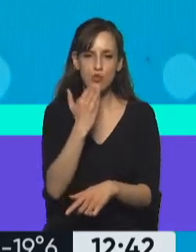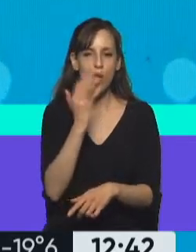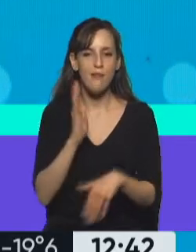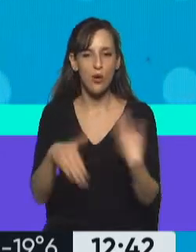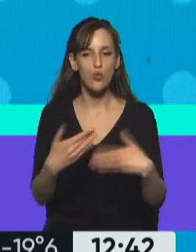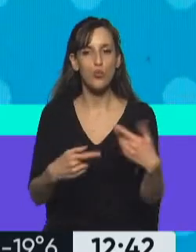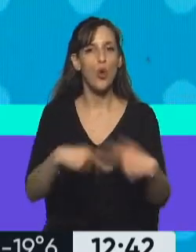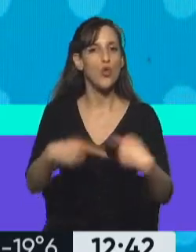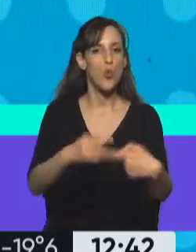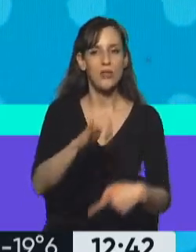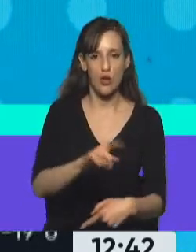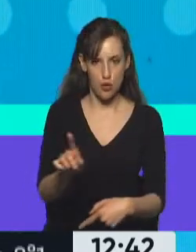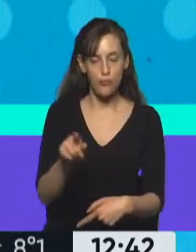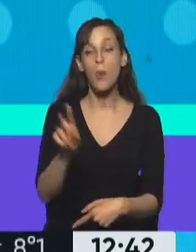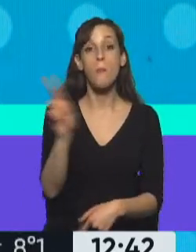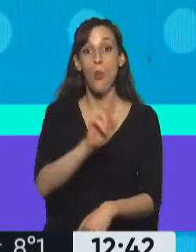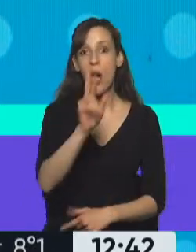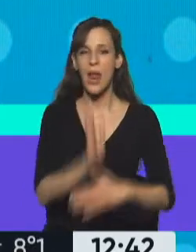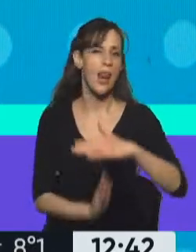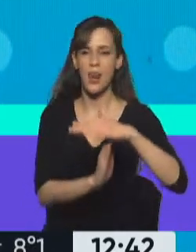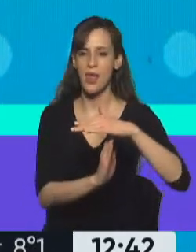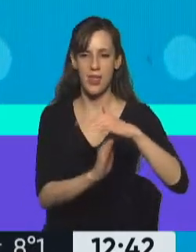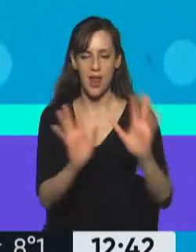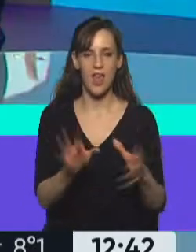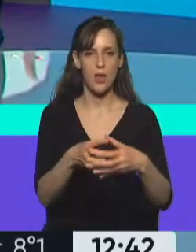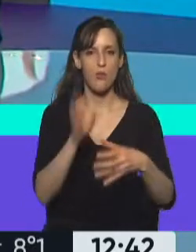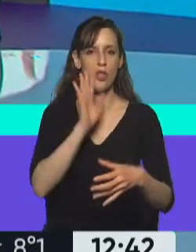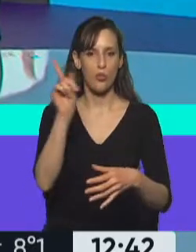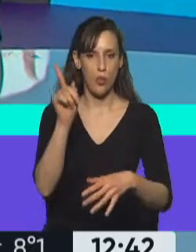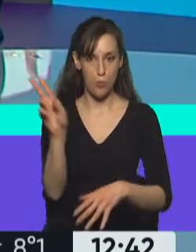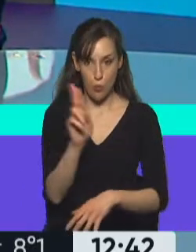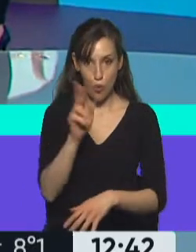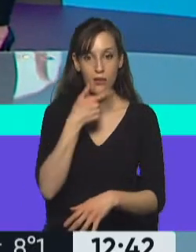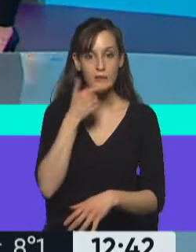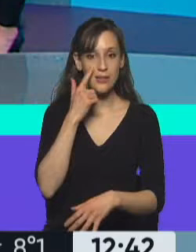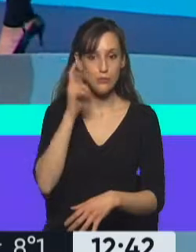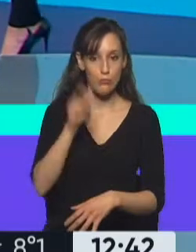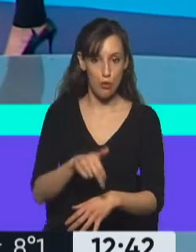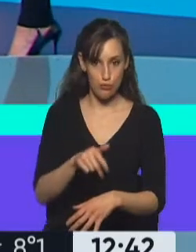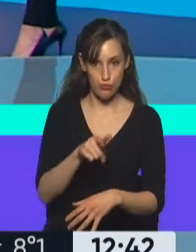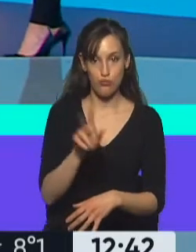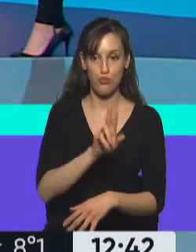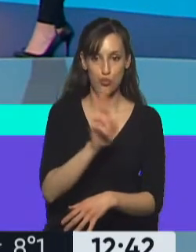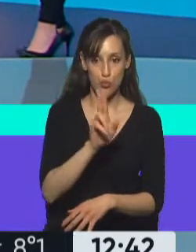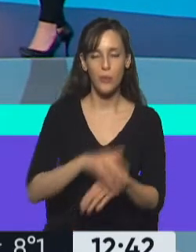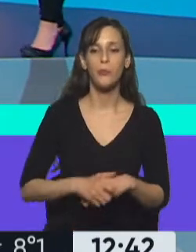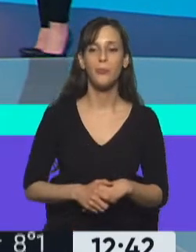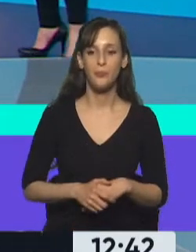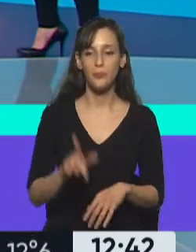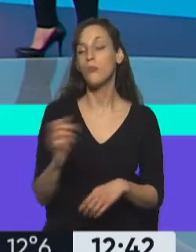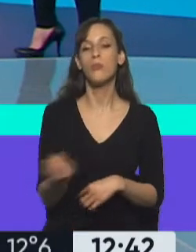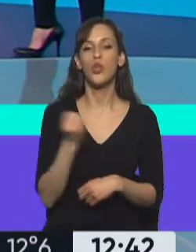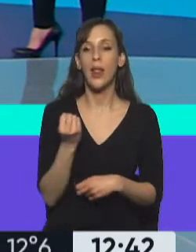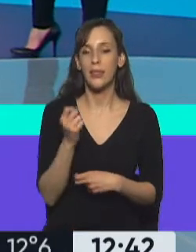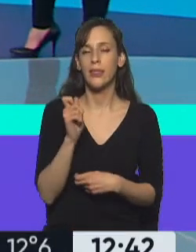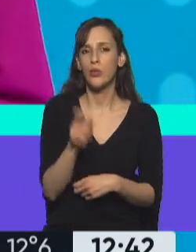eso, sino que es la líder de su equipo de Estados Unidos, con lo cual fue muy importante todo lo que tuvo